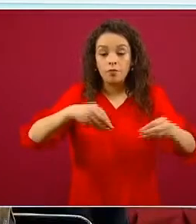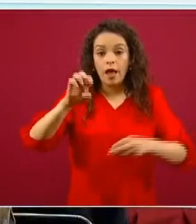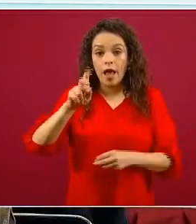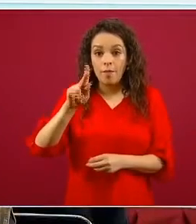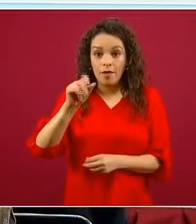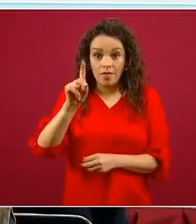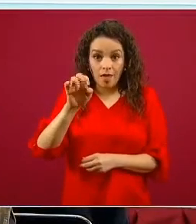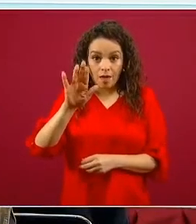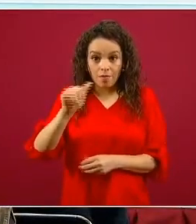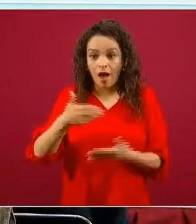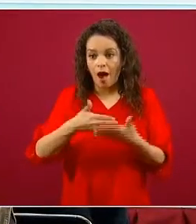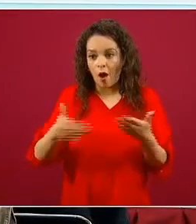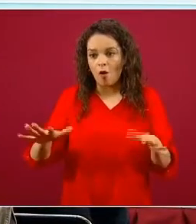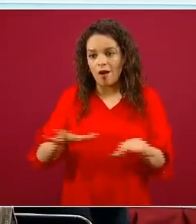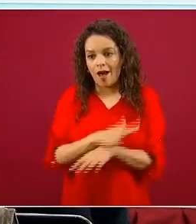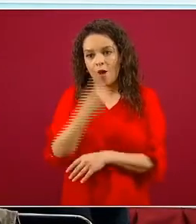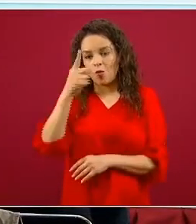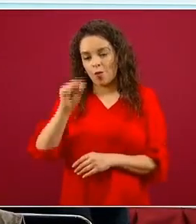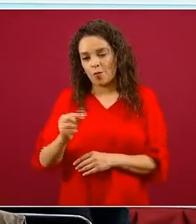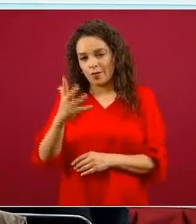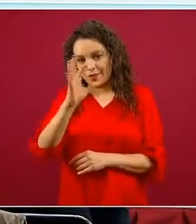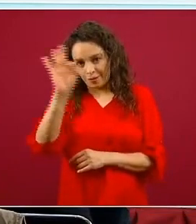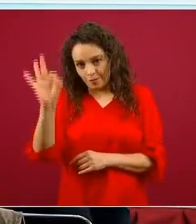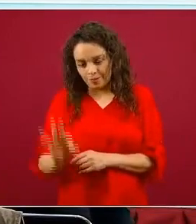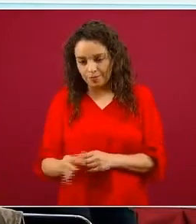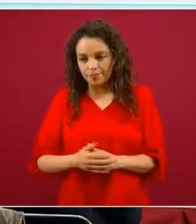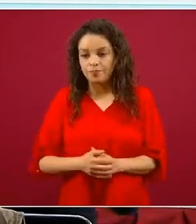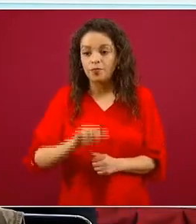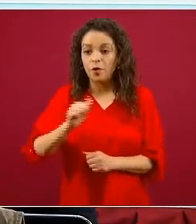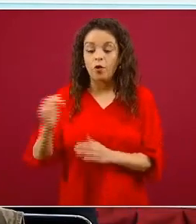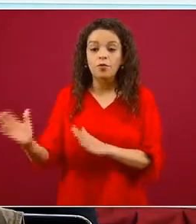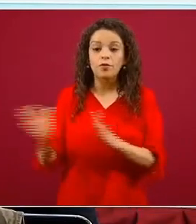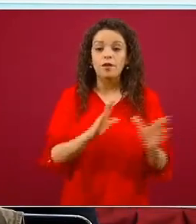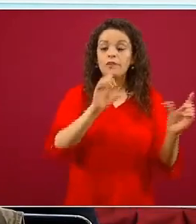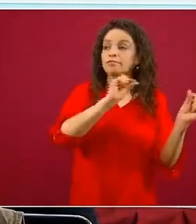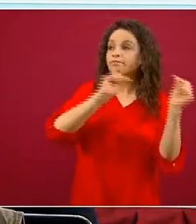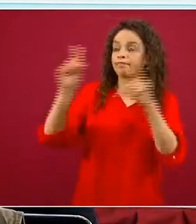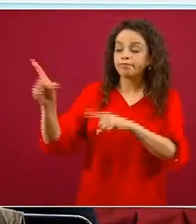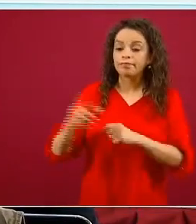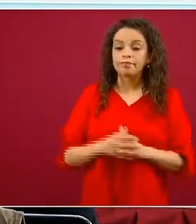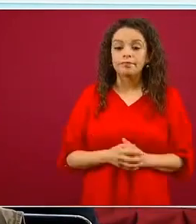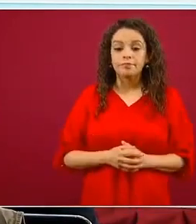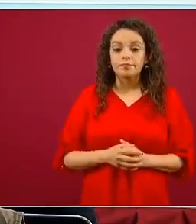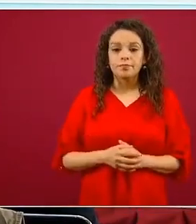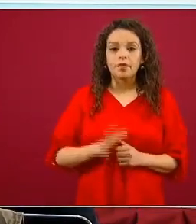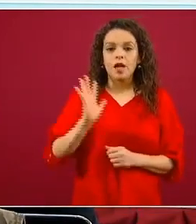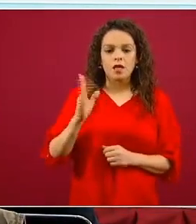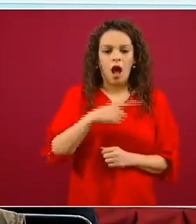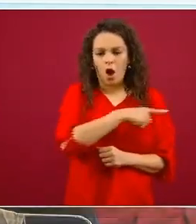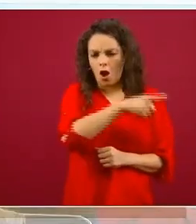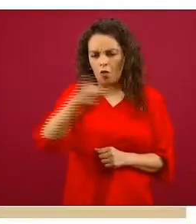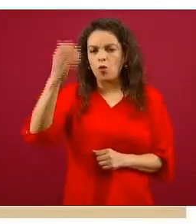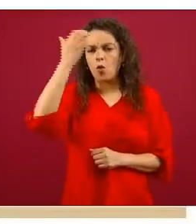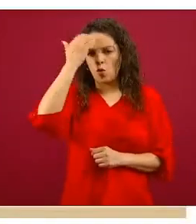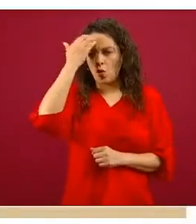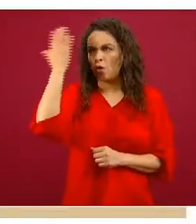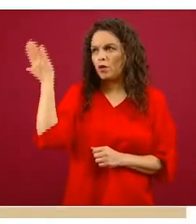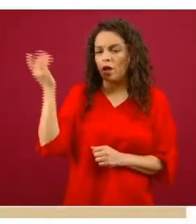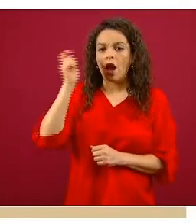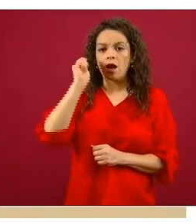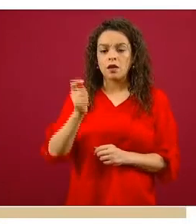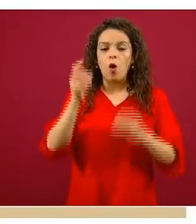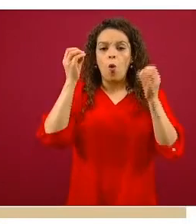Veamos la siguiente diapositiva. Aquí tenemos una diapositiva conocida por todos ustedes, que es la